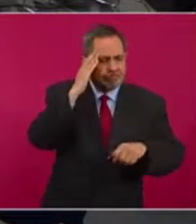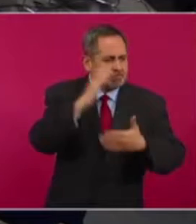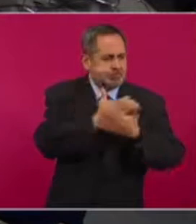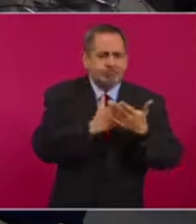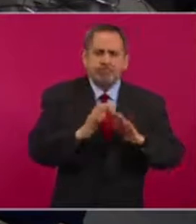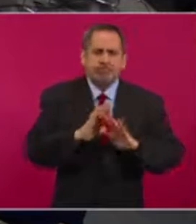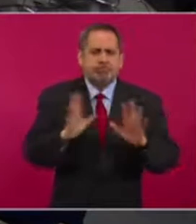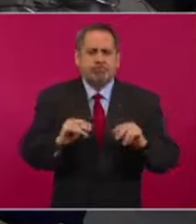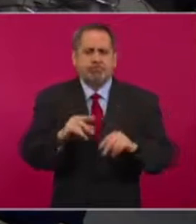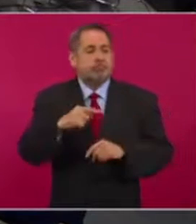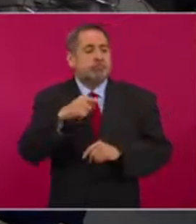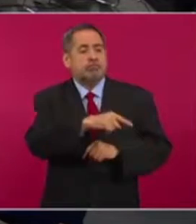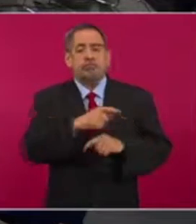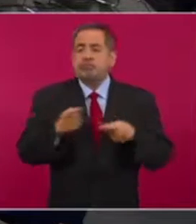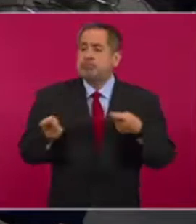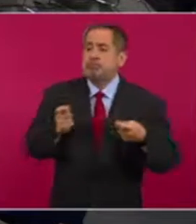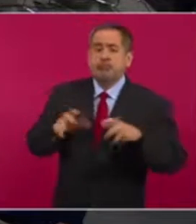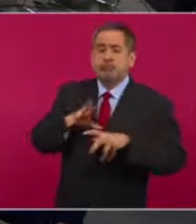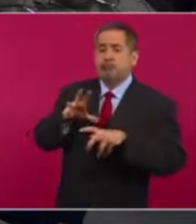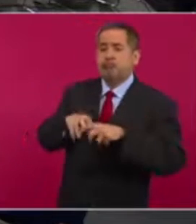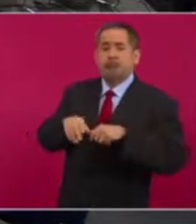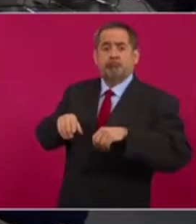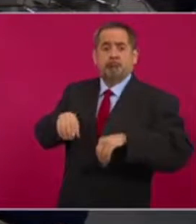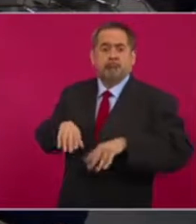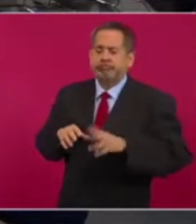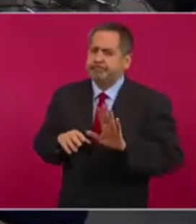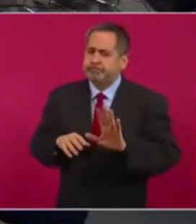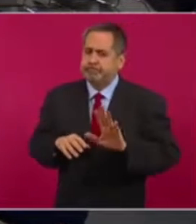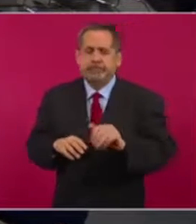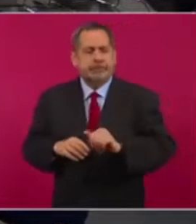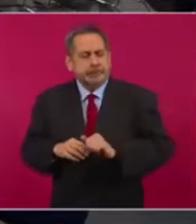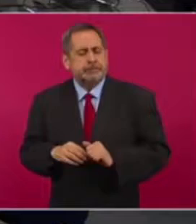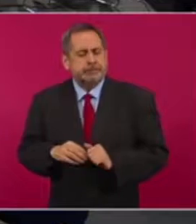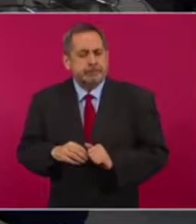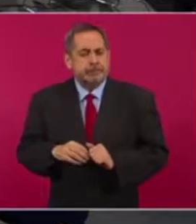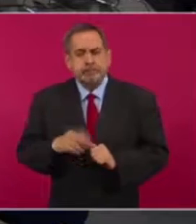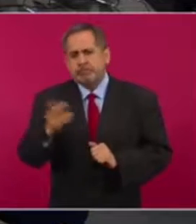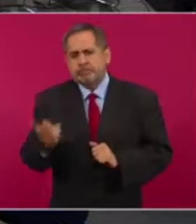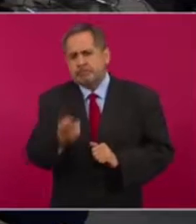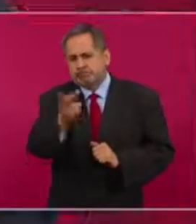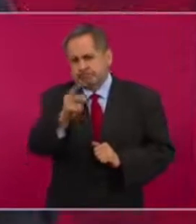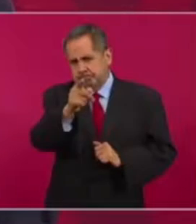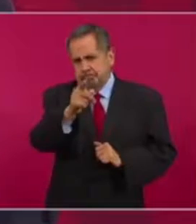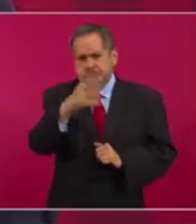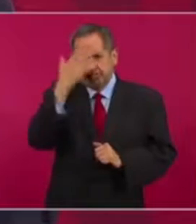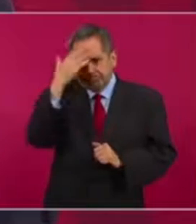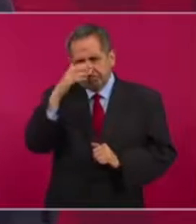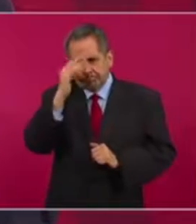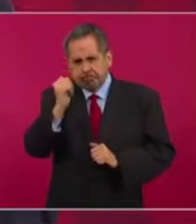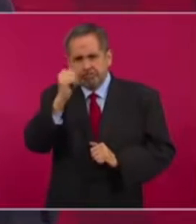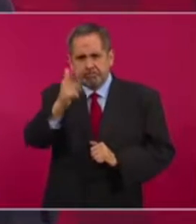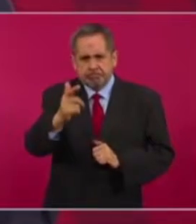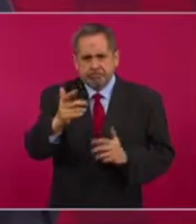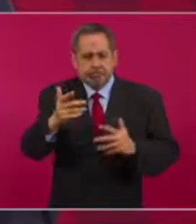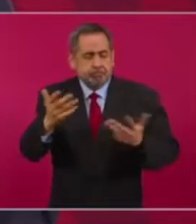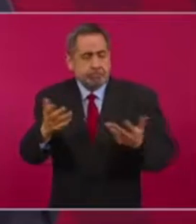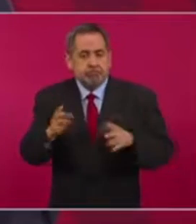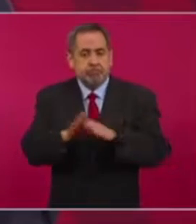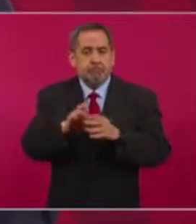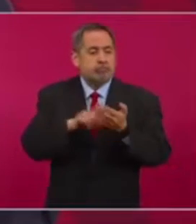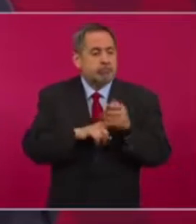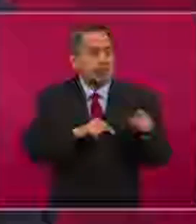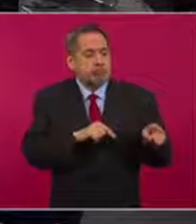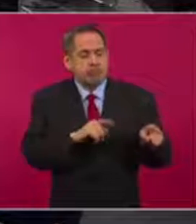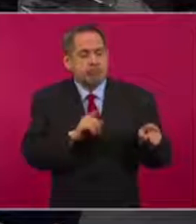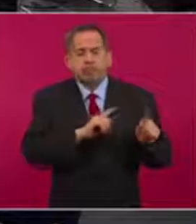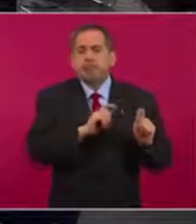terminar con estas malas prácticas. Preguntarles si le han compartido información al respecto y si se busca que otras instancias como